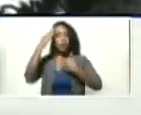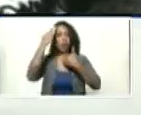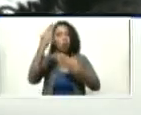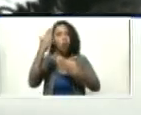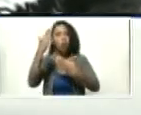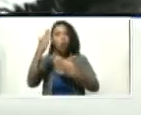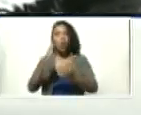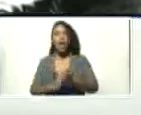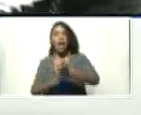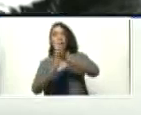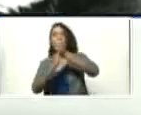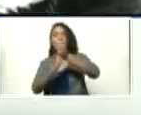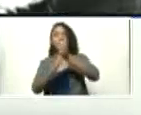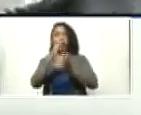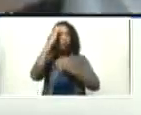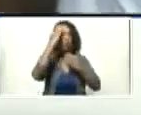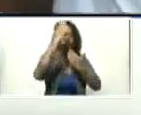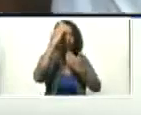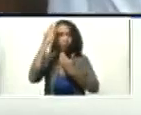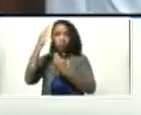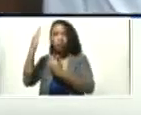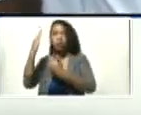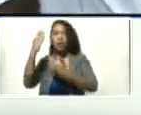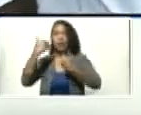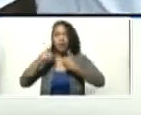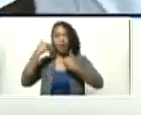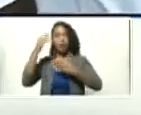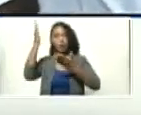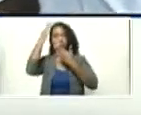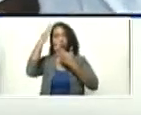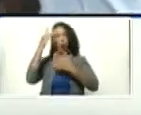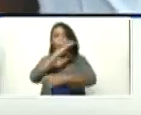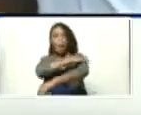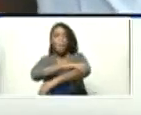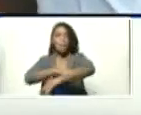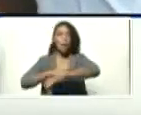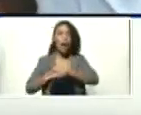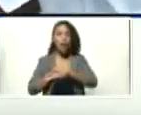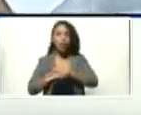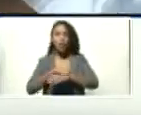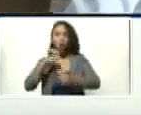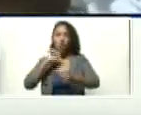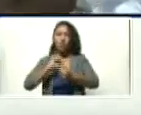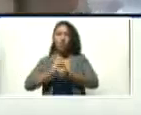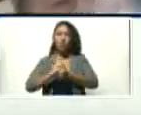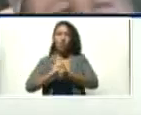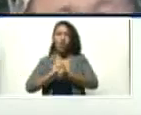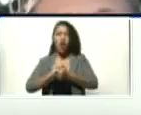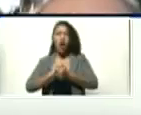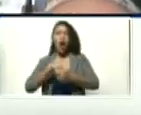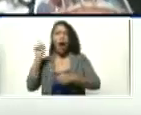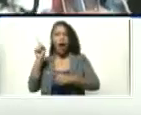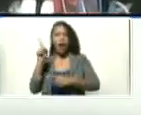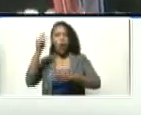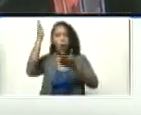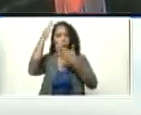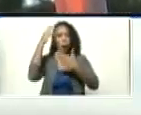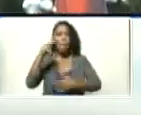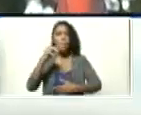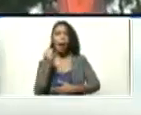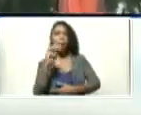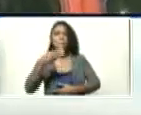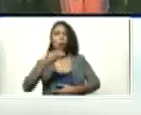cacique, del cacique indio brazo duro Nicolás Maduro al cacique mapoyo. Nos